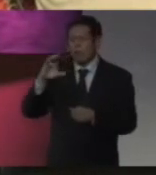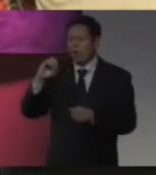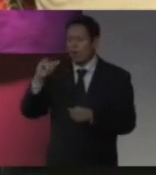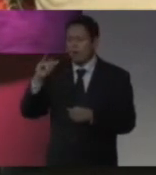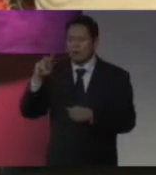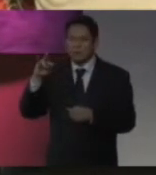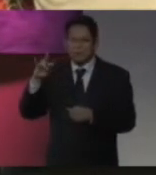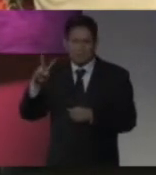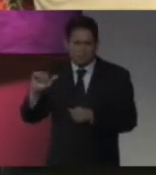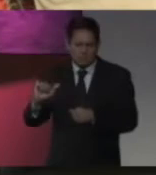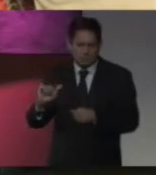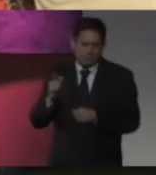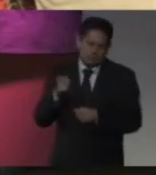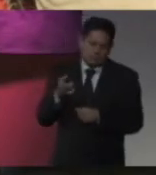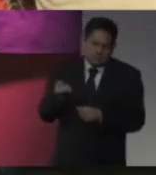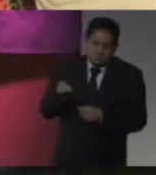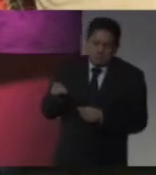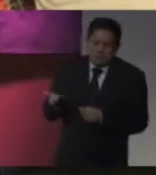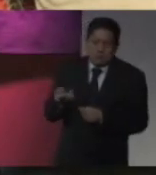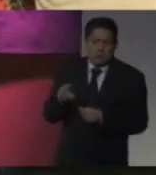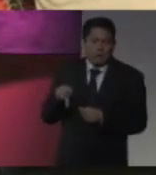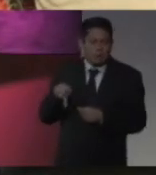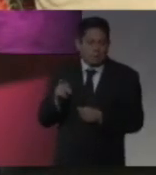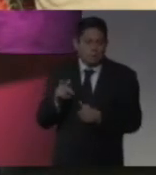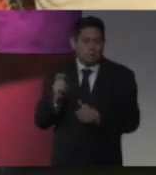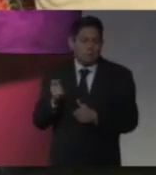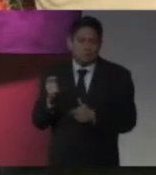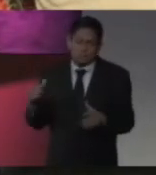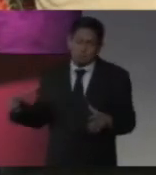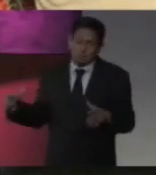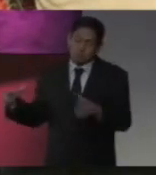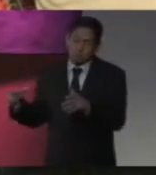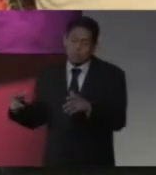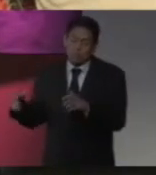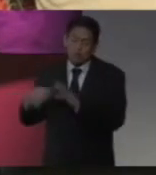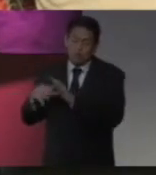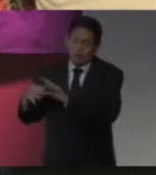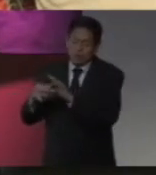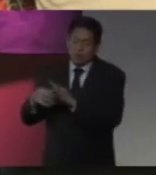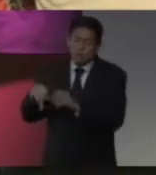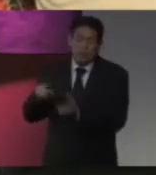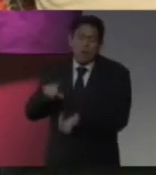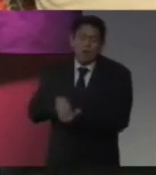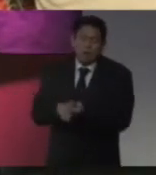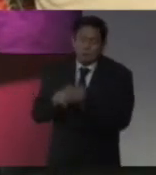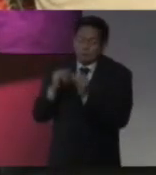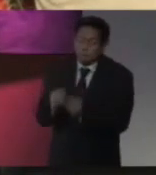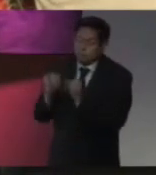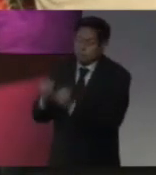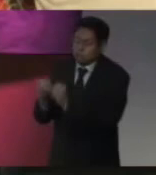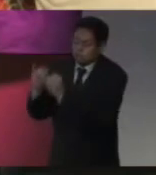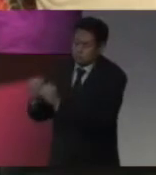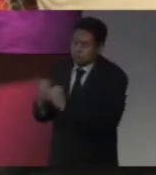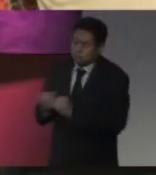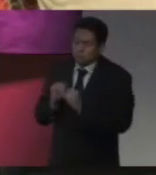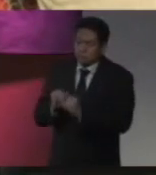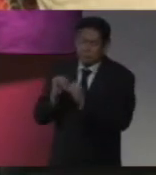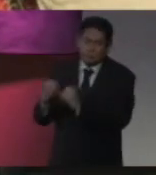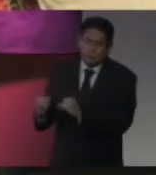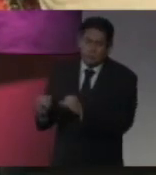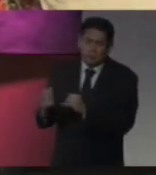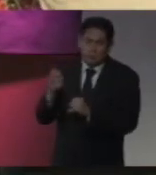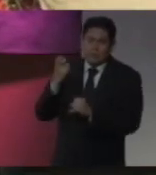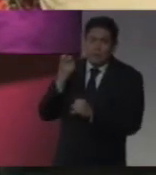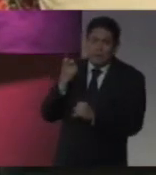filosófico complejo, que es la subjetividad colectiva, a la subjetividad colectiva como la ve uno